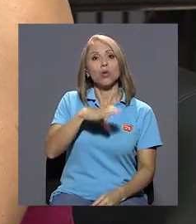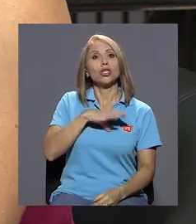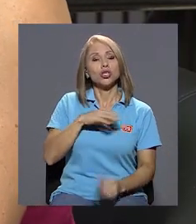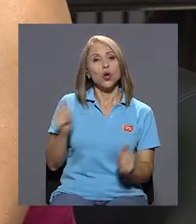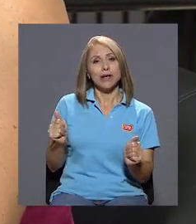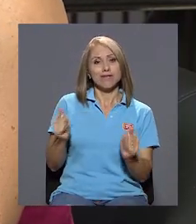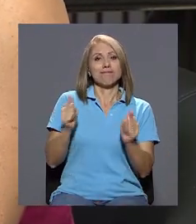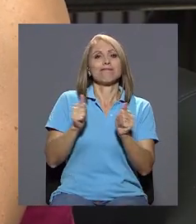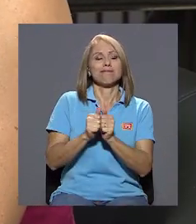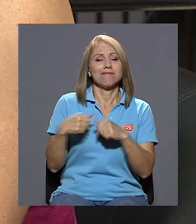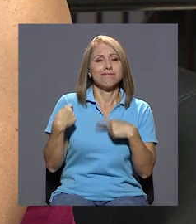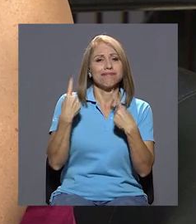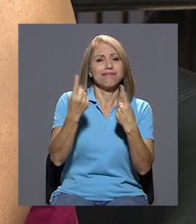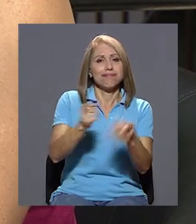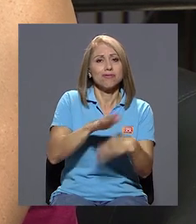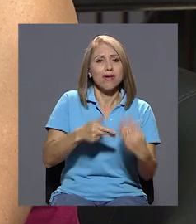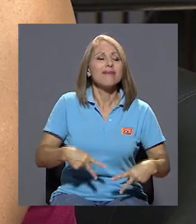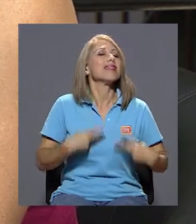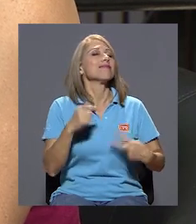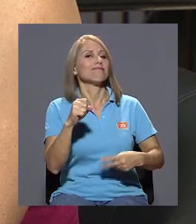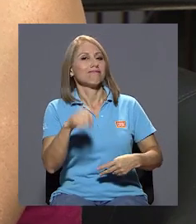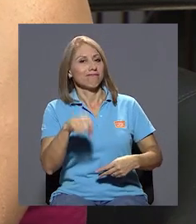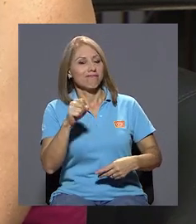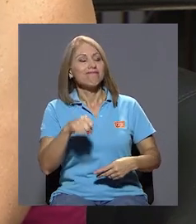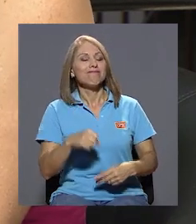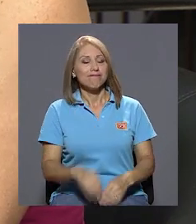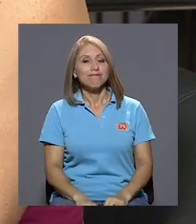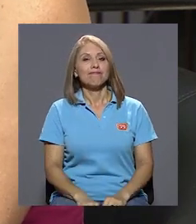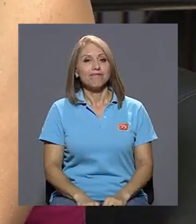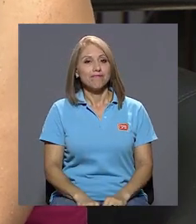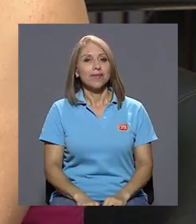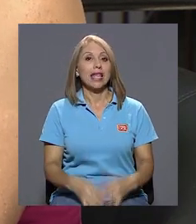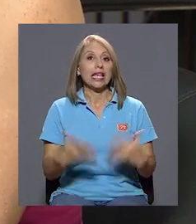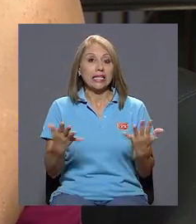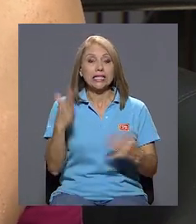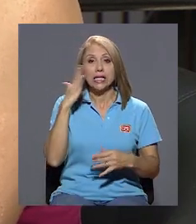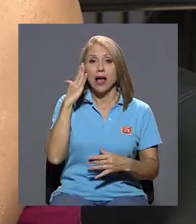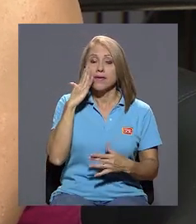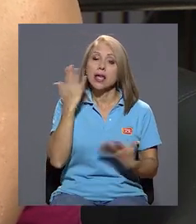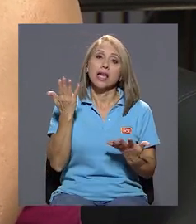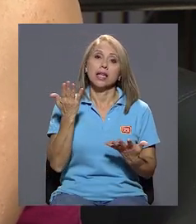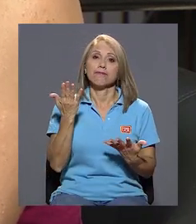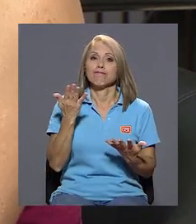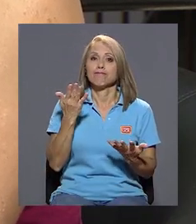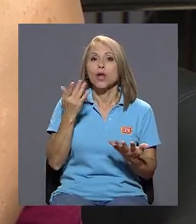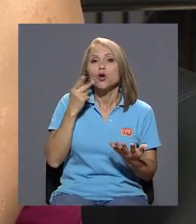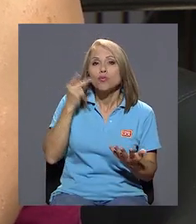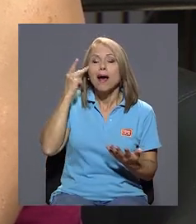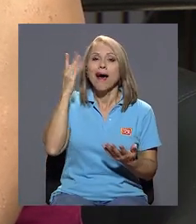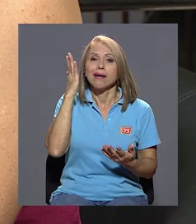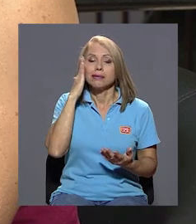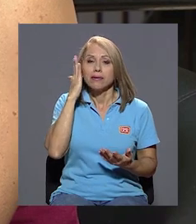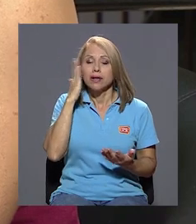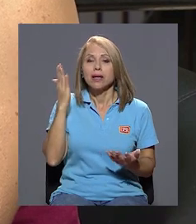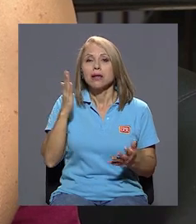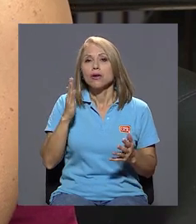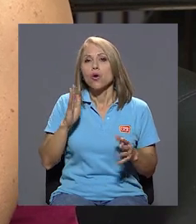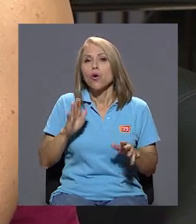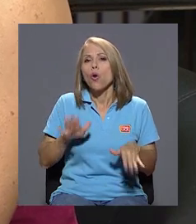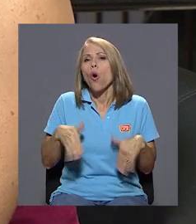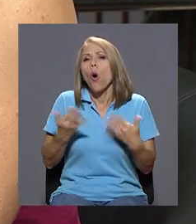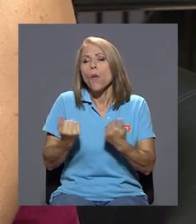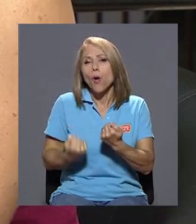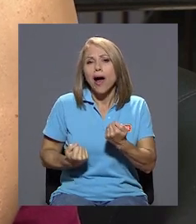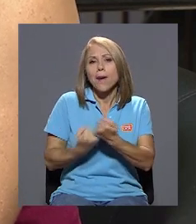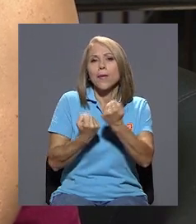acompañar probablemente el resto de su vida. De por vida, sí. Ok, y sí, saber, digamos, los papás, me imagino, cómo